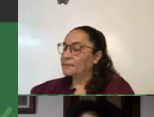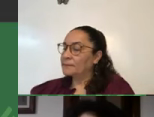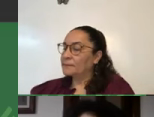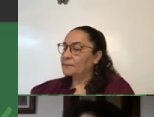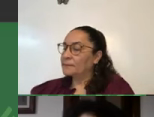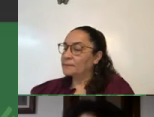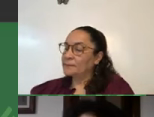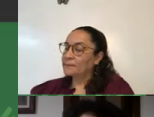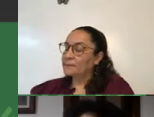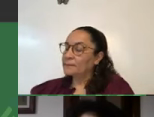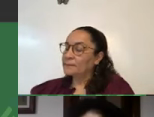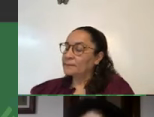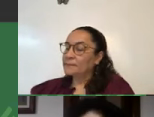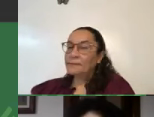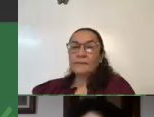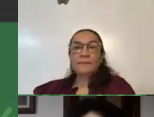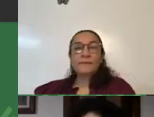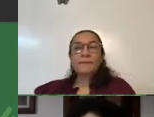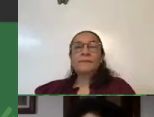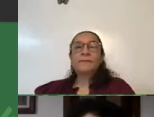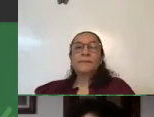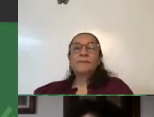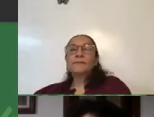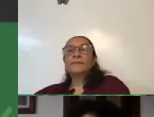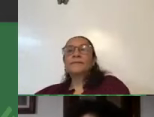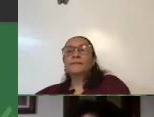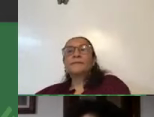propiedad, tratándose de resoluciones